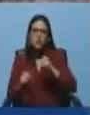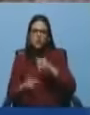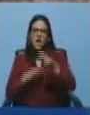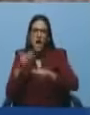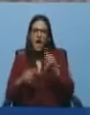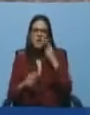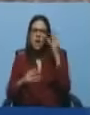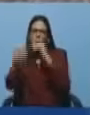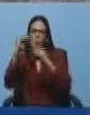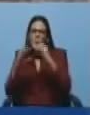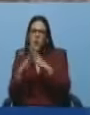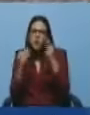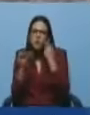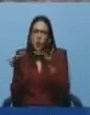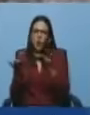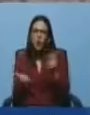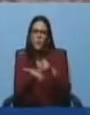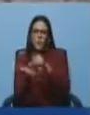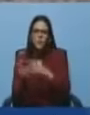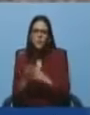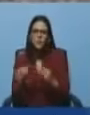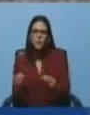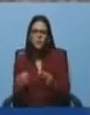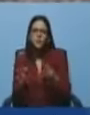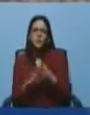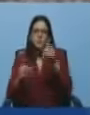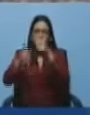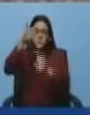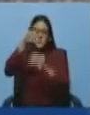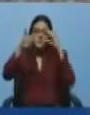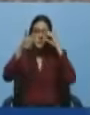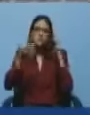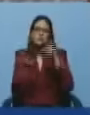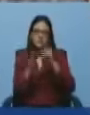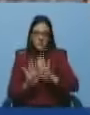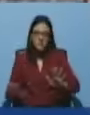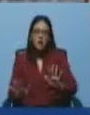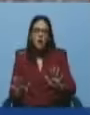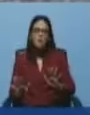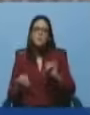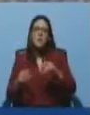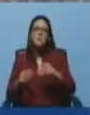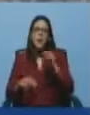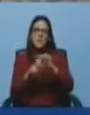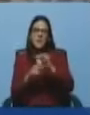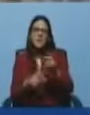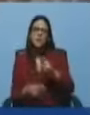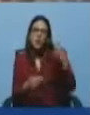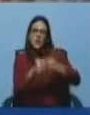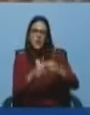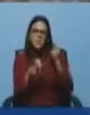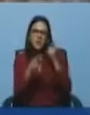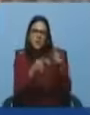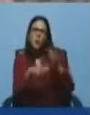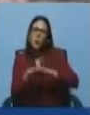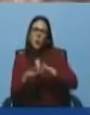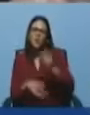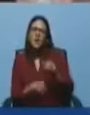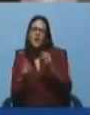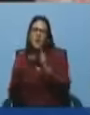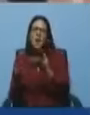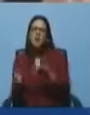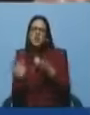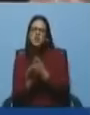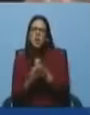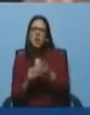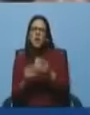hemos venido conversando, se vino adelante la vicepresidenta ejecutiva, que es la ministra de Petróleo, porque viene a ofrecer un conjunto